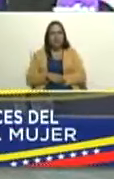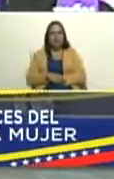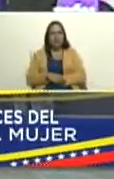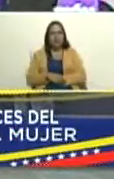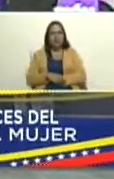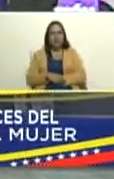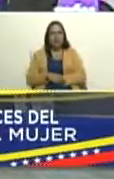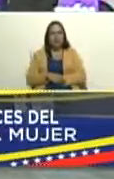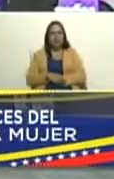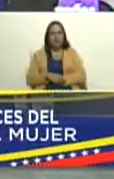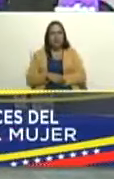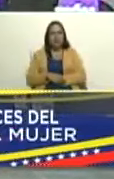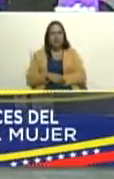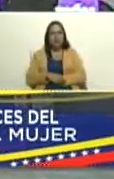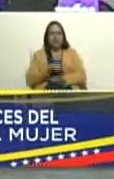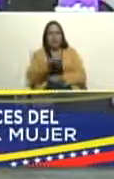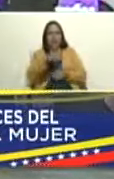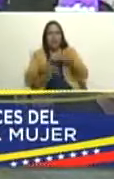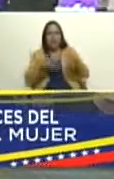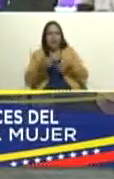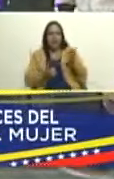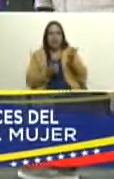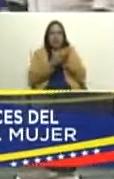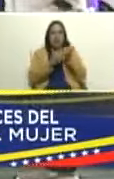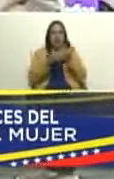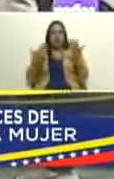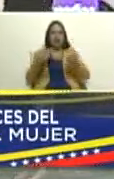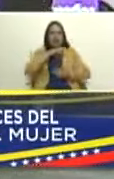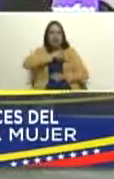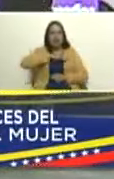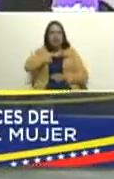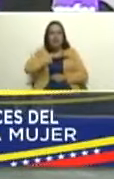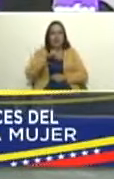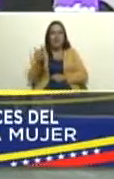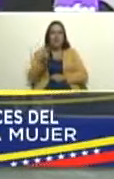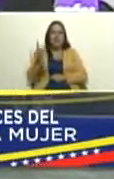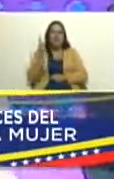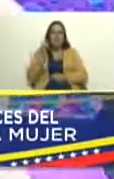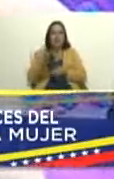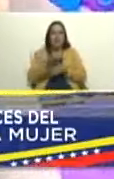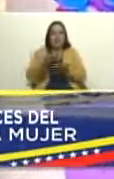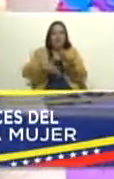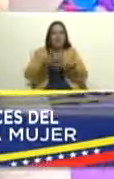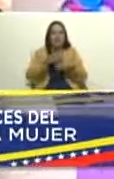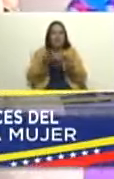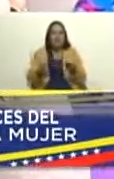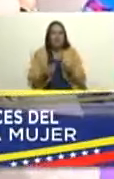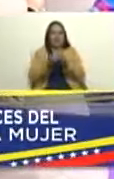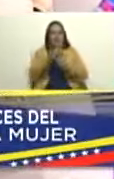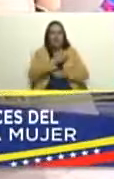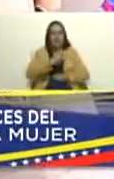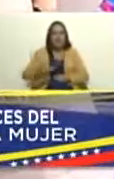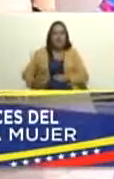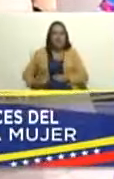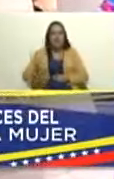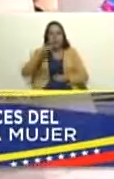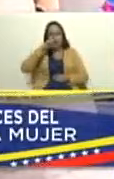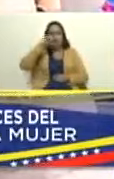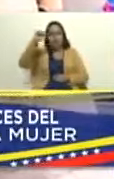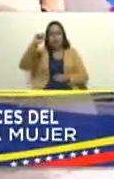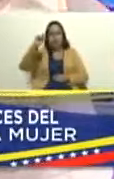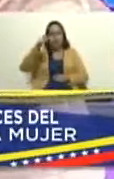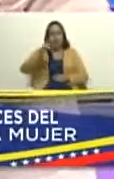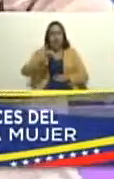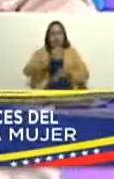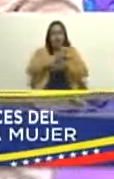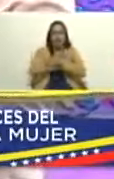Este acto de financiamiento de la gran misión Venezuela a Mujer comparta el presidente constitucional Nicolás Maduro es el abrazo